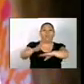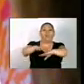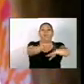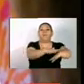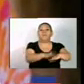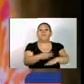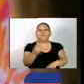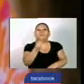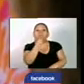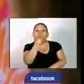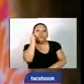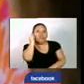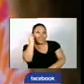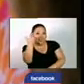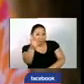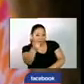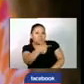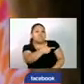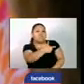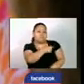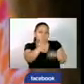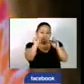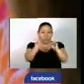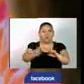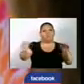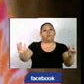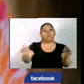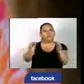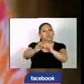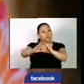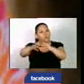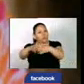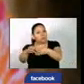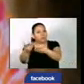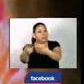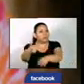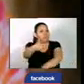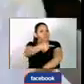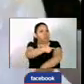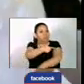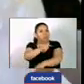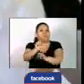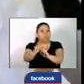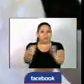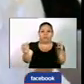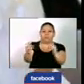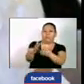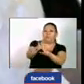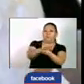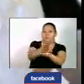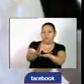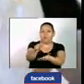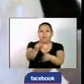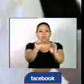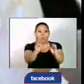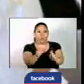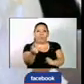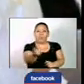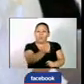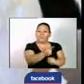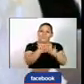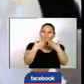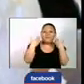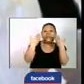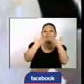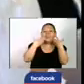para adultos mayores ya vacunados compartir en grupos pequeños con otras personas que también se hayan inmunizado una buena noticia para millones de personas